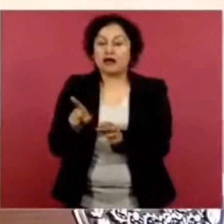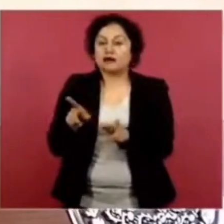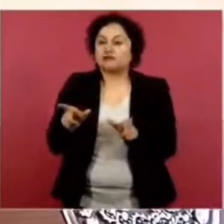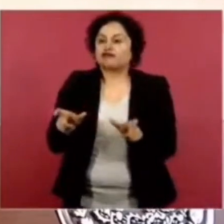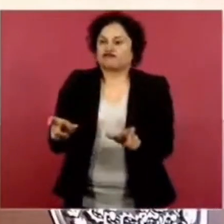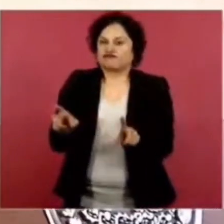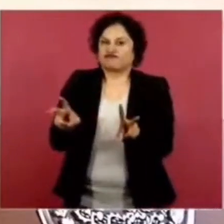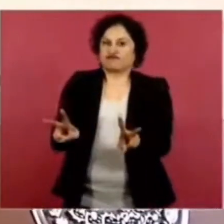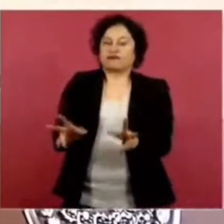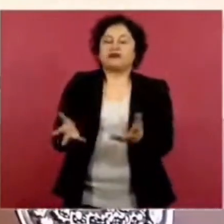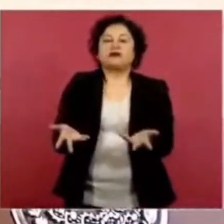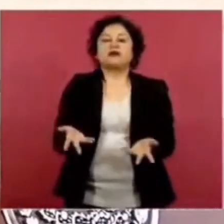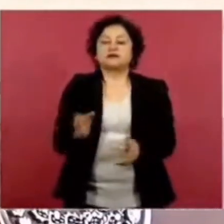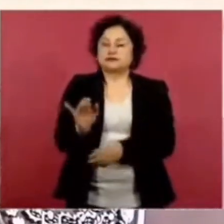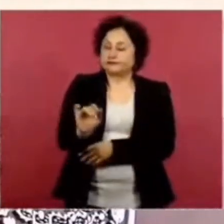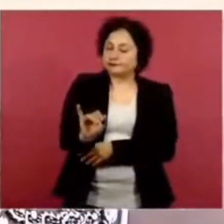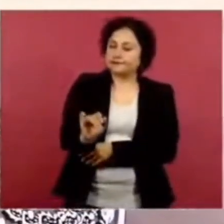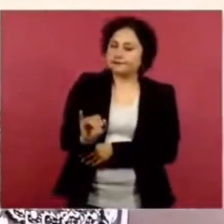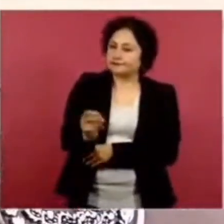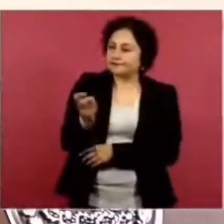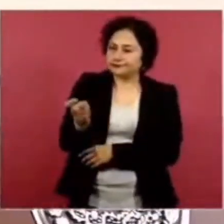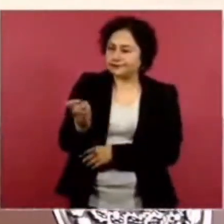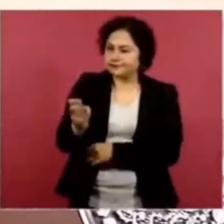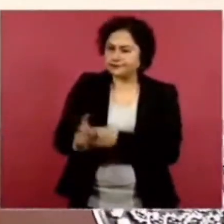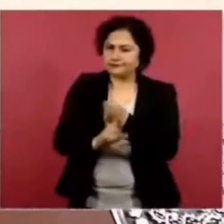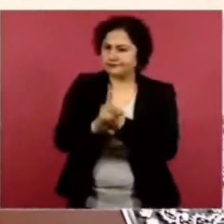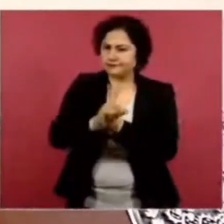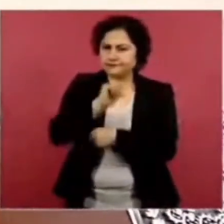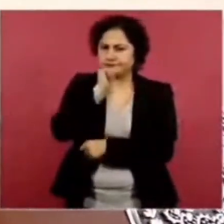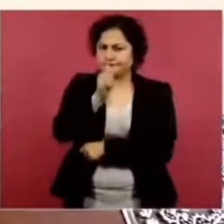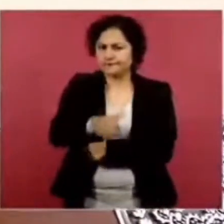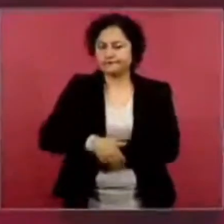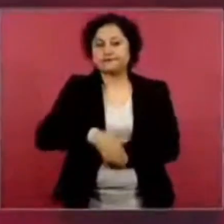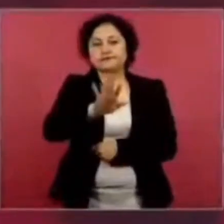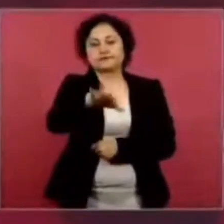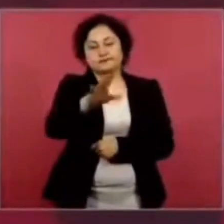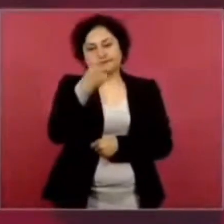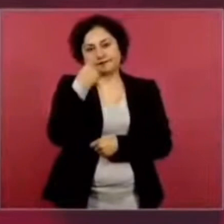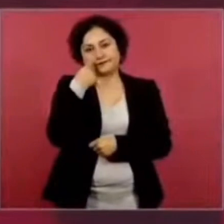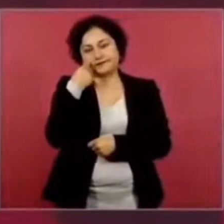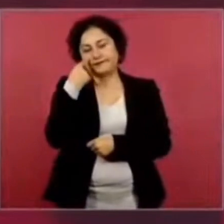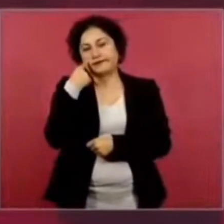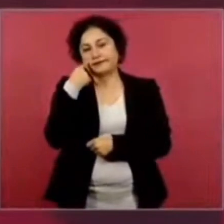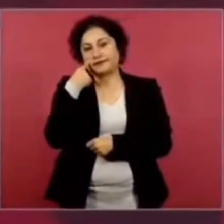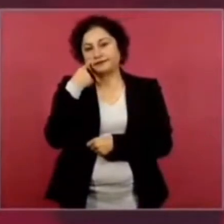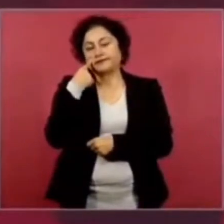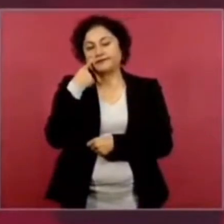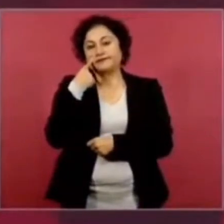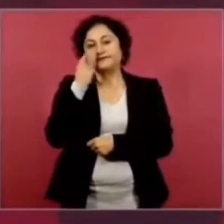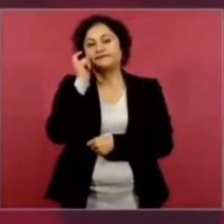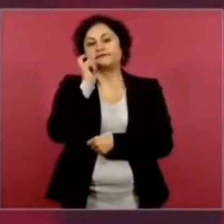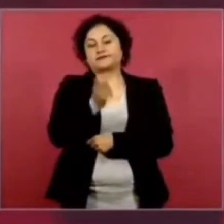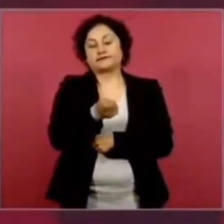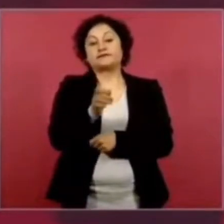problema. Acá es que se desarrolló mucho ejemplarmente la